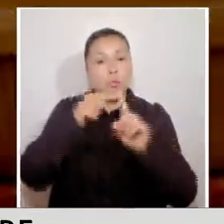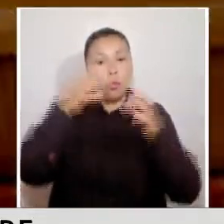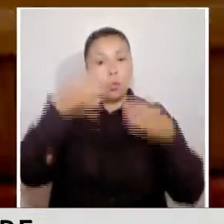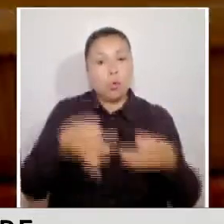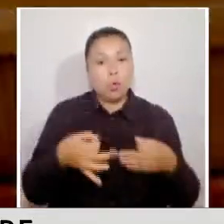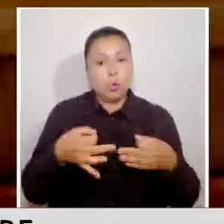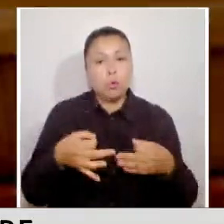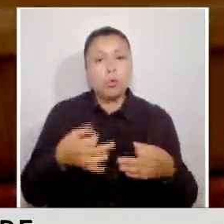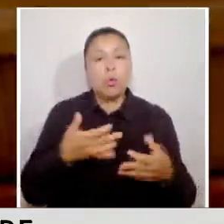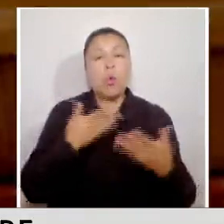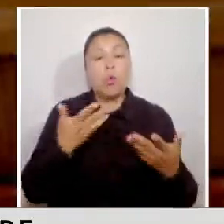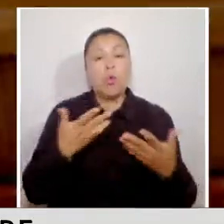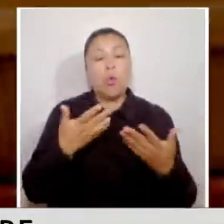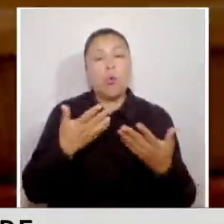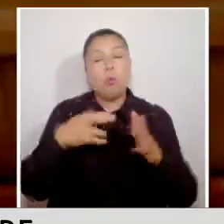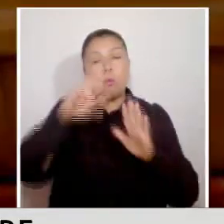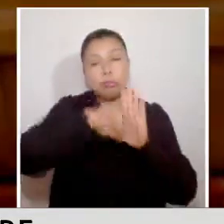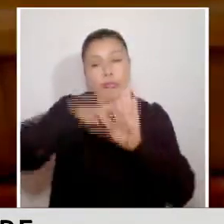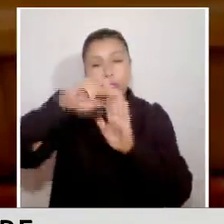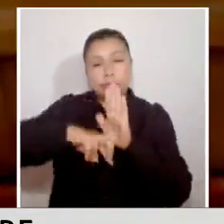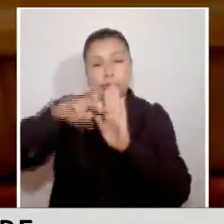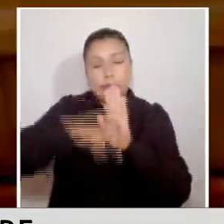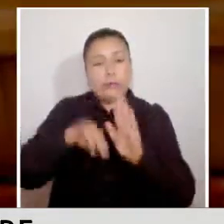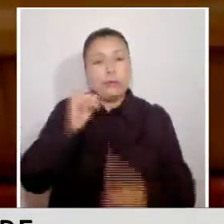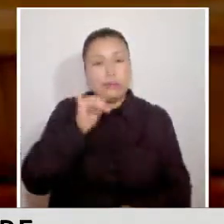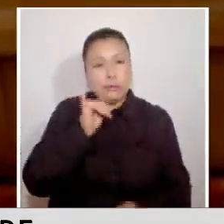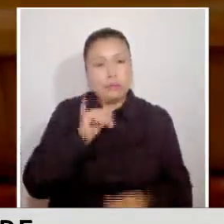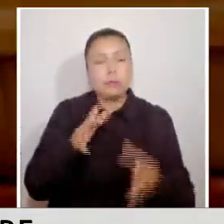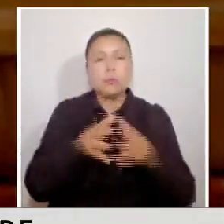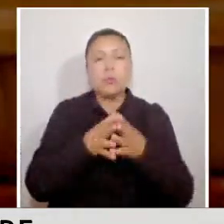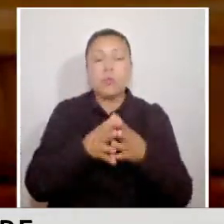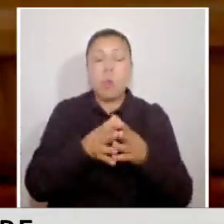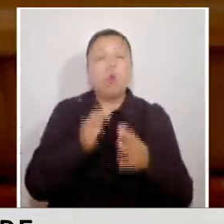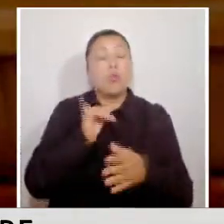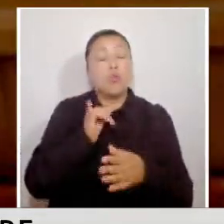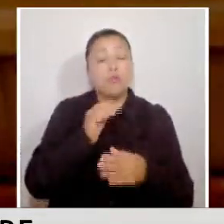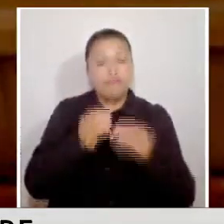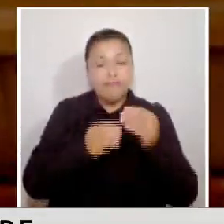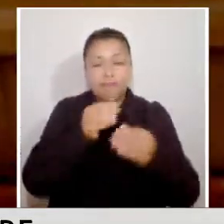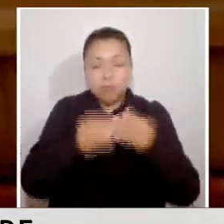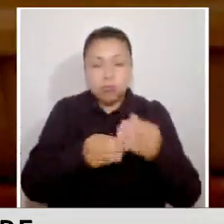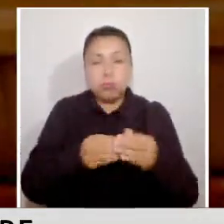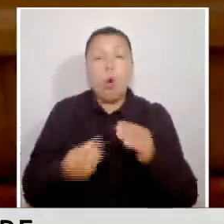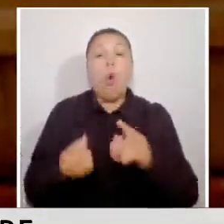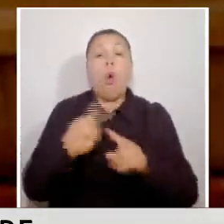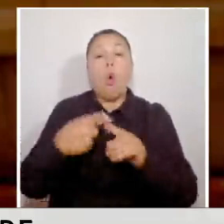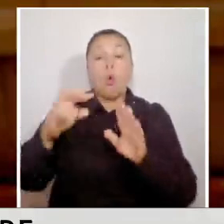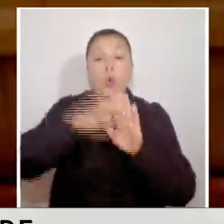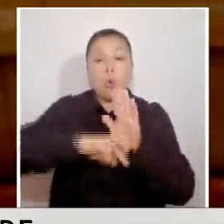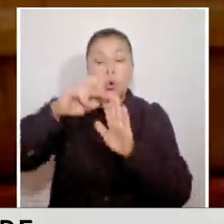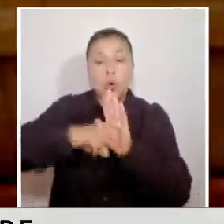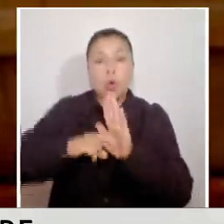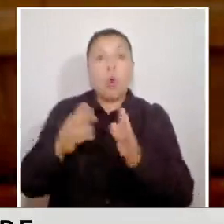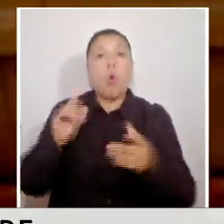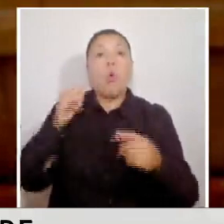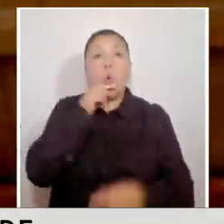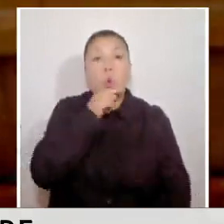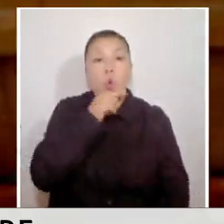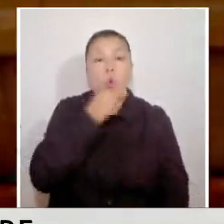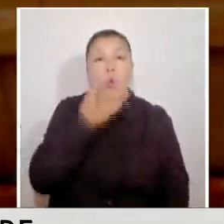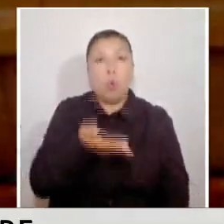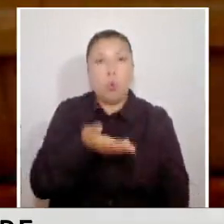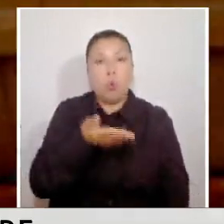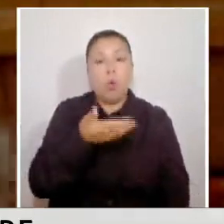como tantos proyectos indudablemente que es un grano de arena tiene que sumarse a otras iniciativas Como por ejemplo la